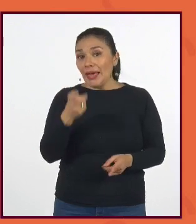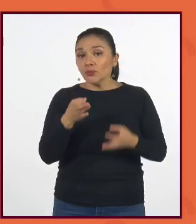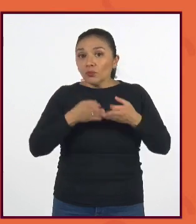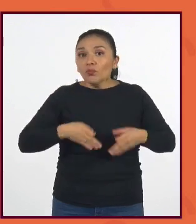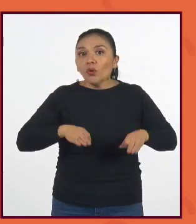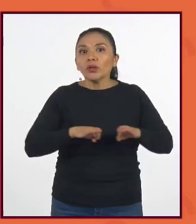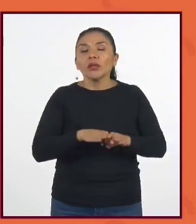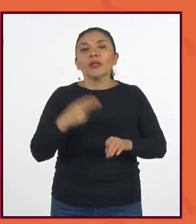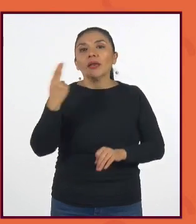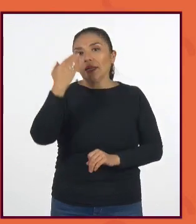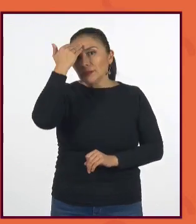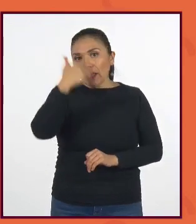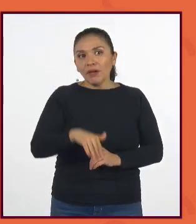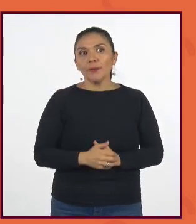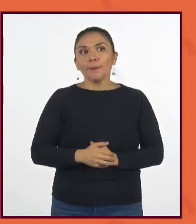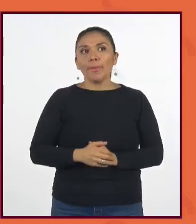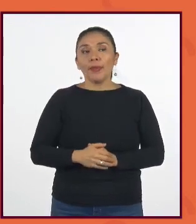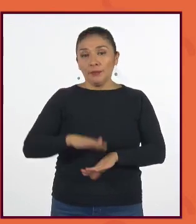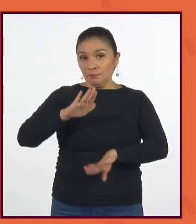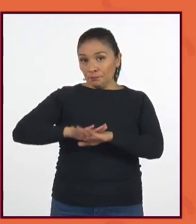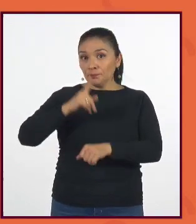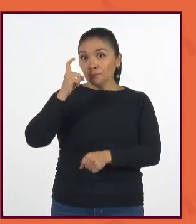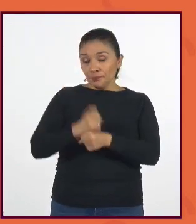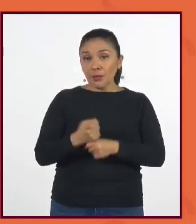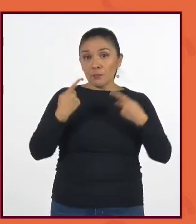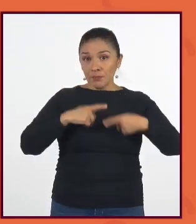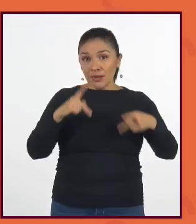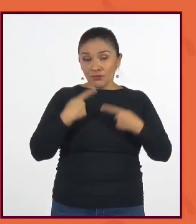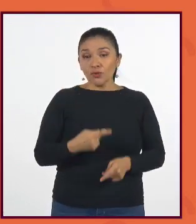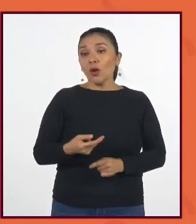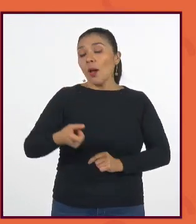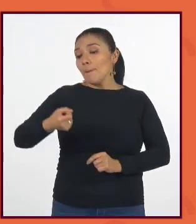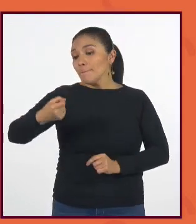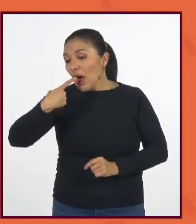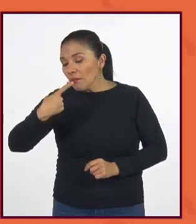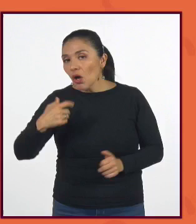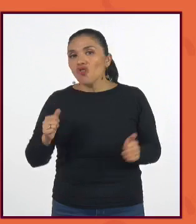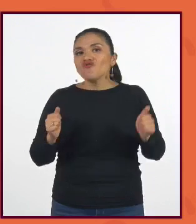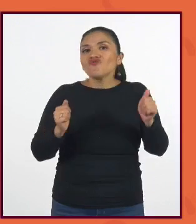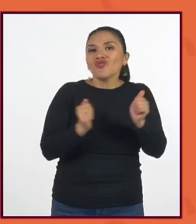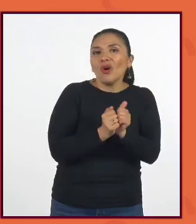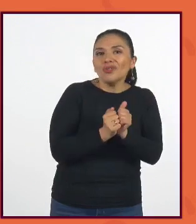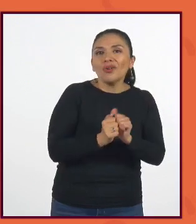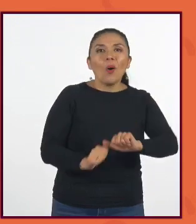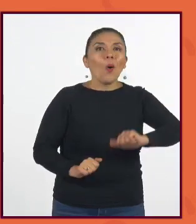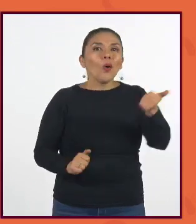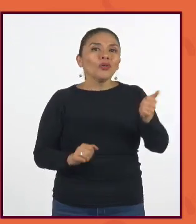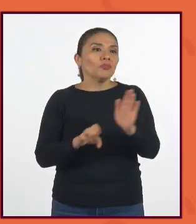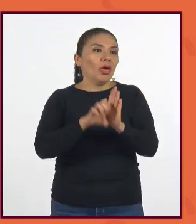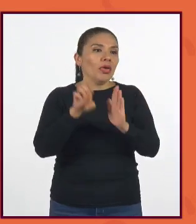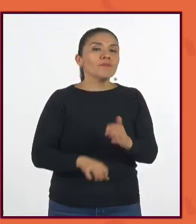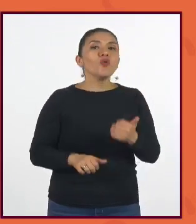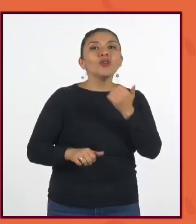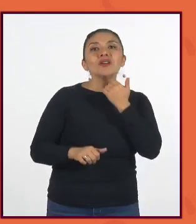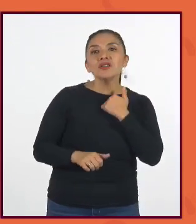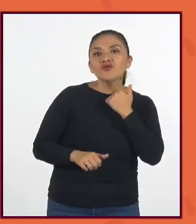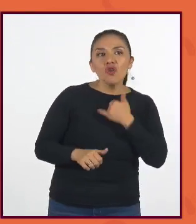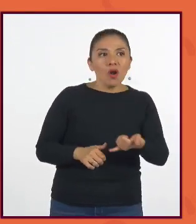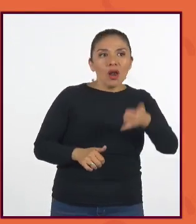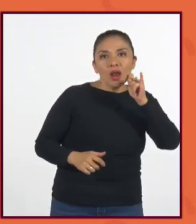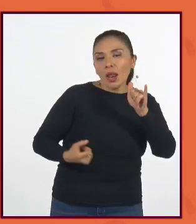que generalmente quien las usa las combinan. Las combinan con alcohol, por ejemplo, y esto es